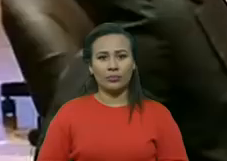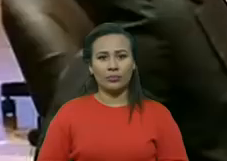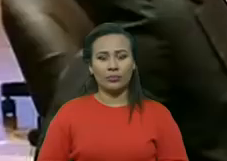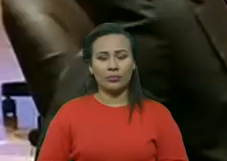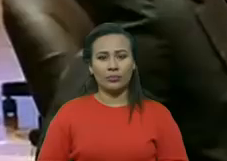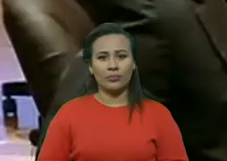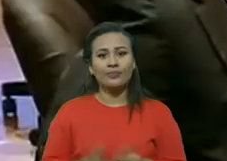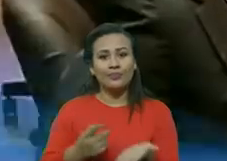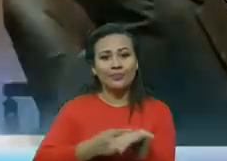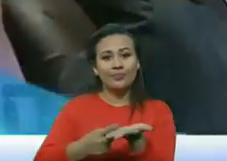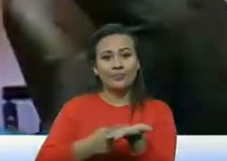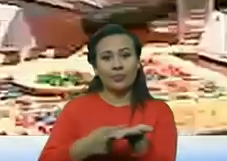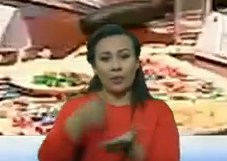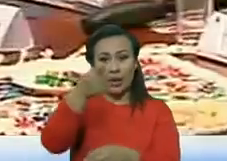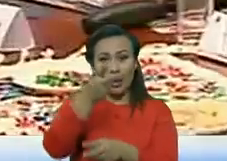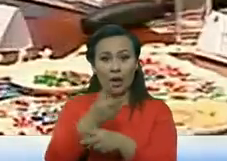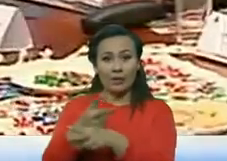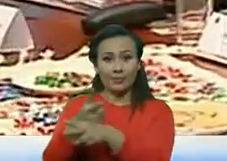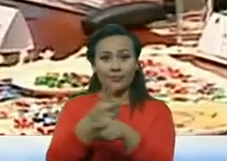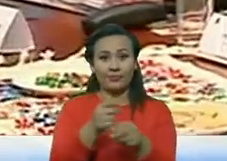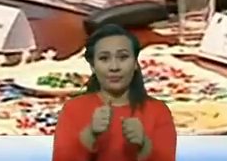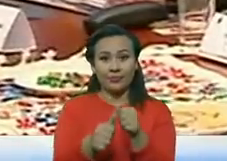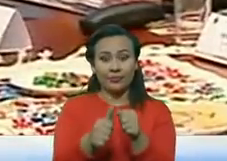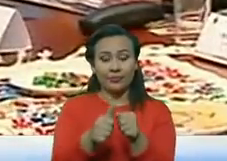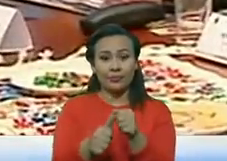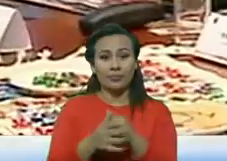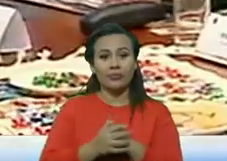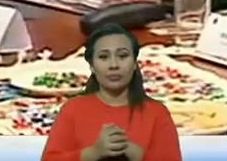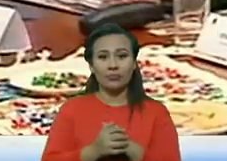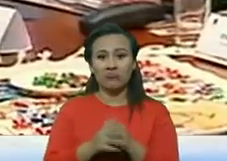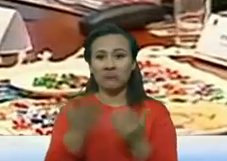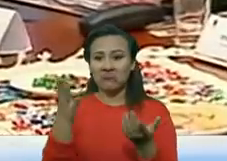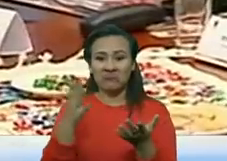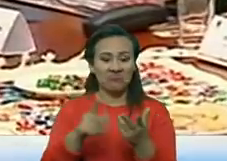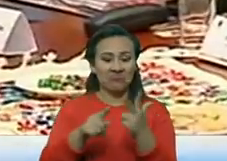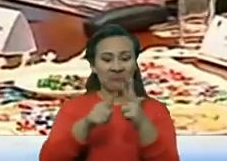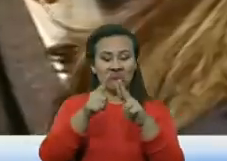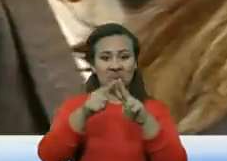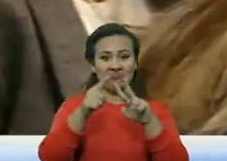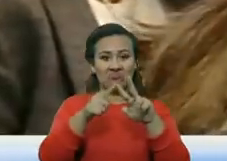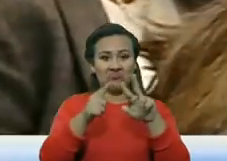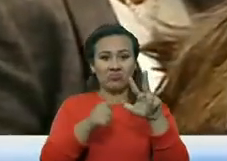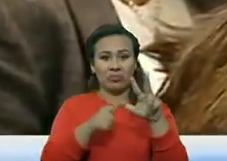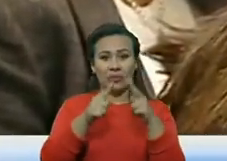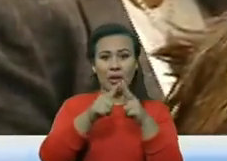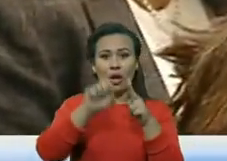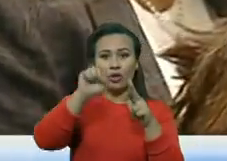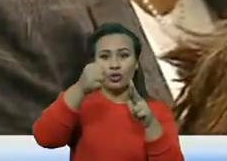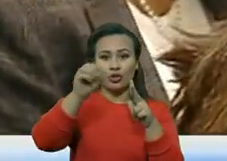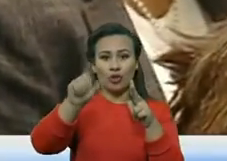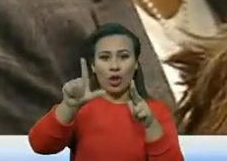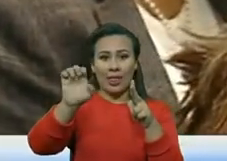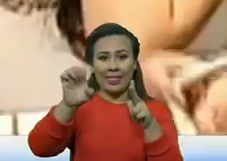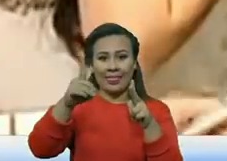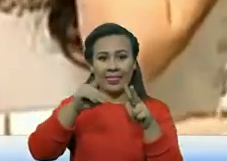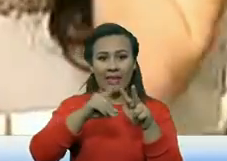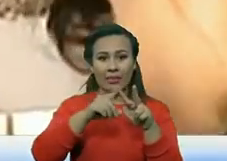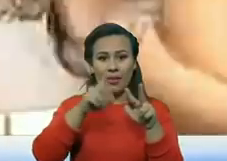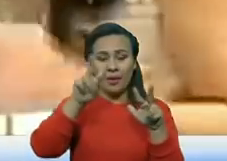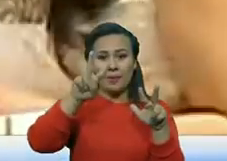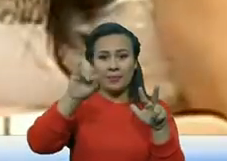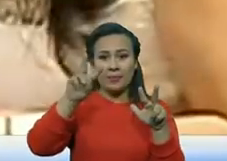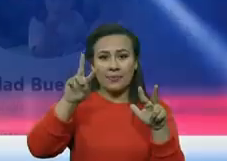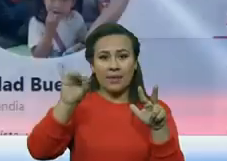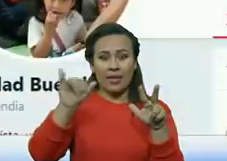A la reunión del Consejo de Administración Legislativa no asistieron tres vocales, Soledad Buendía, Viviana Bonilla y